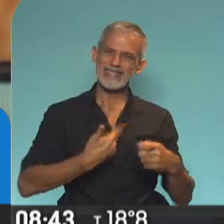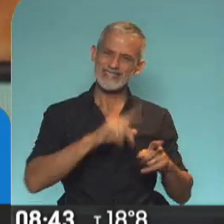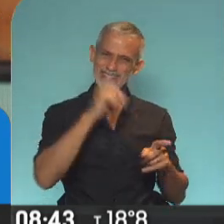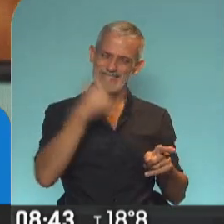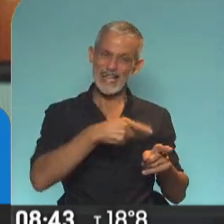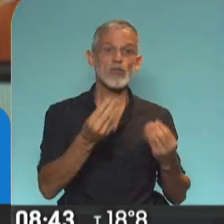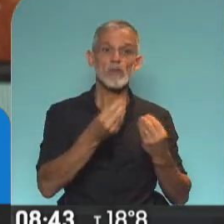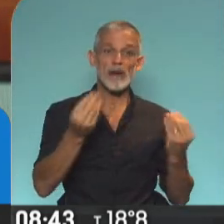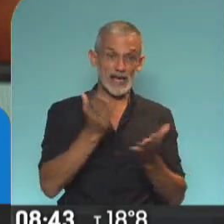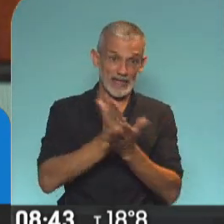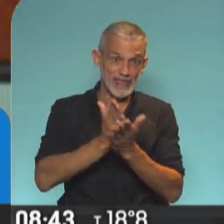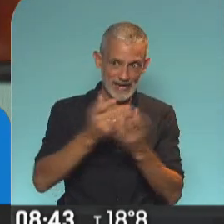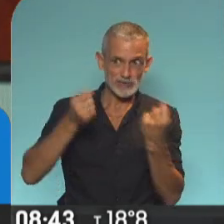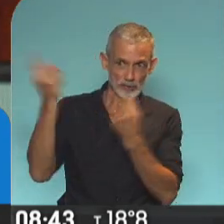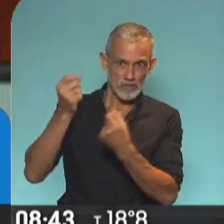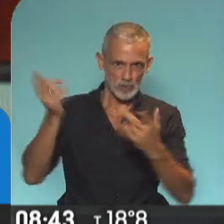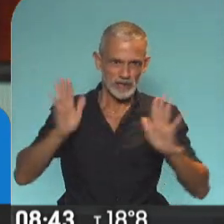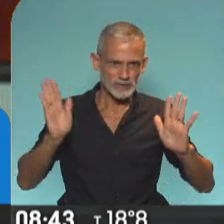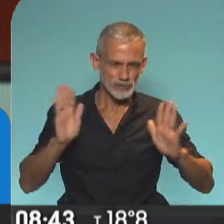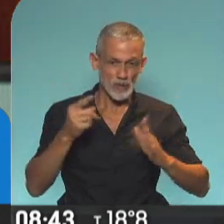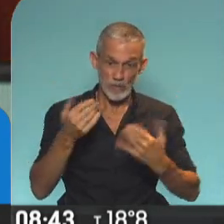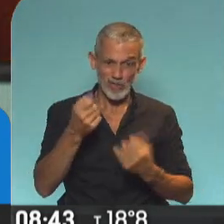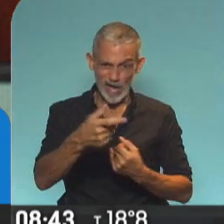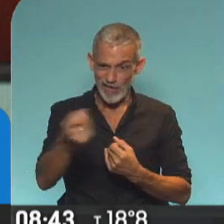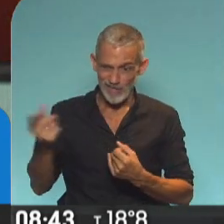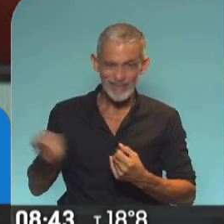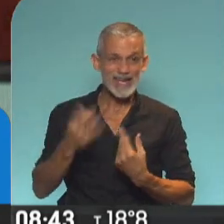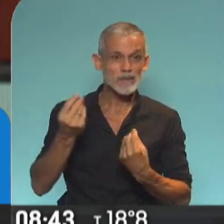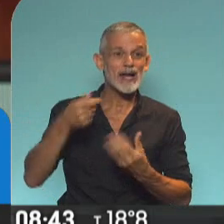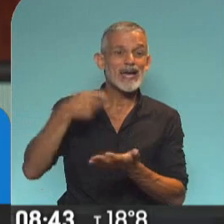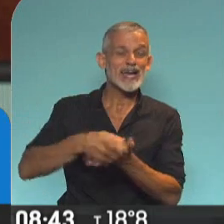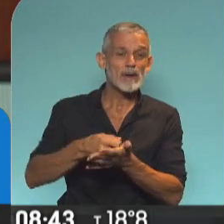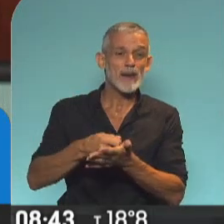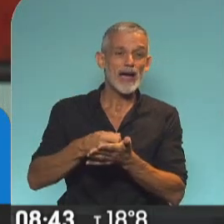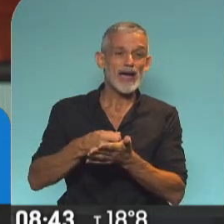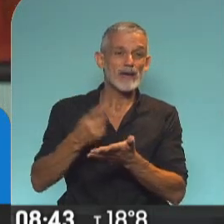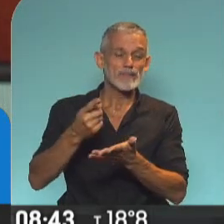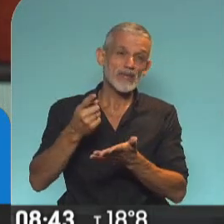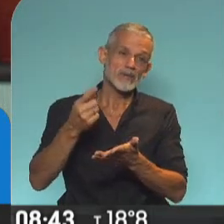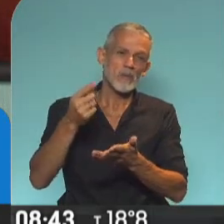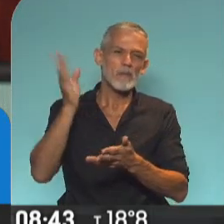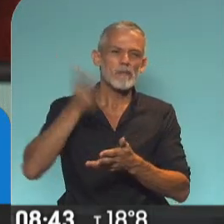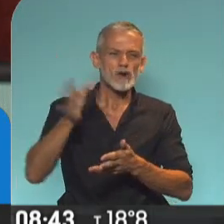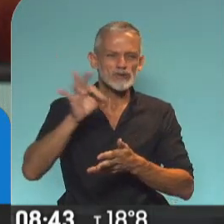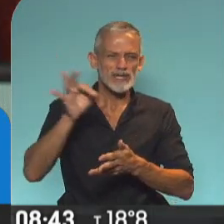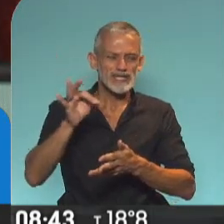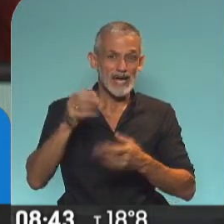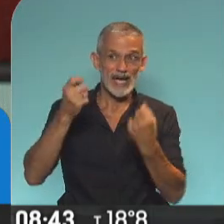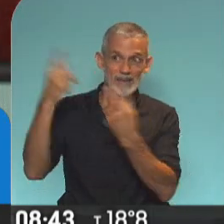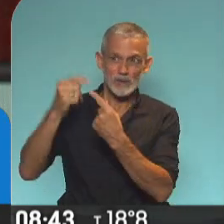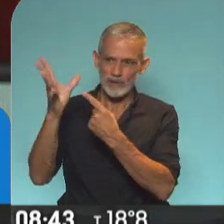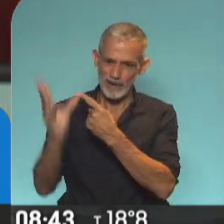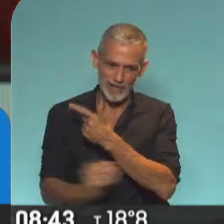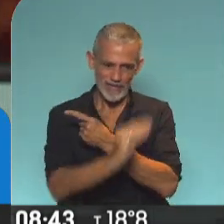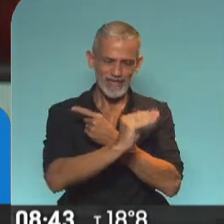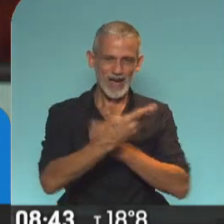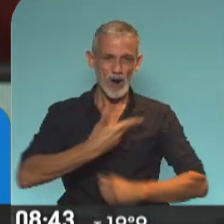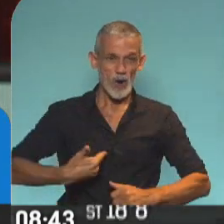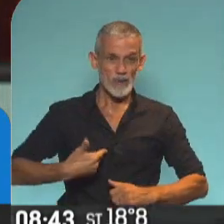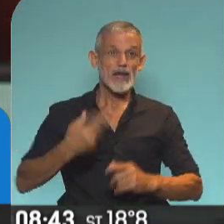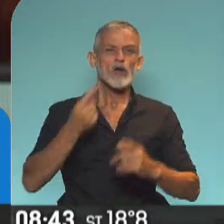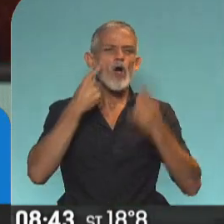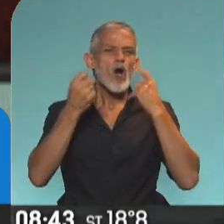decías, sí, retenciones es una posibilidad. La otra es cupo. Cupo es por cantidad, retenciones por precio. El cupo por cantidad, si quiere, es un poco más